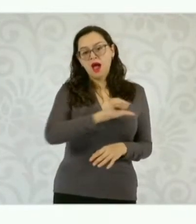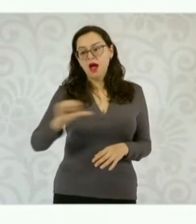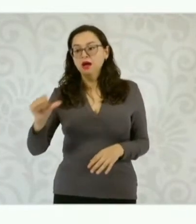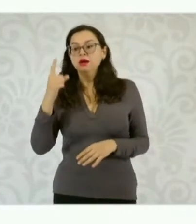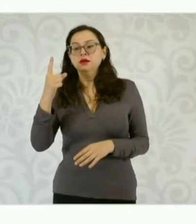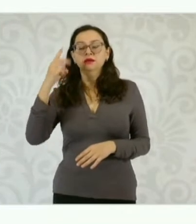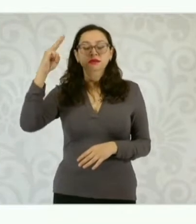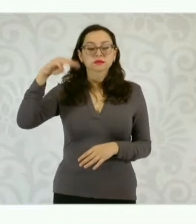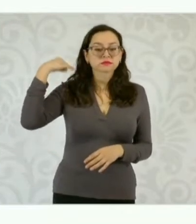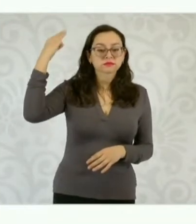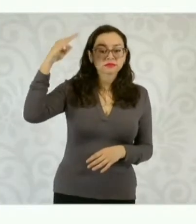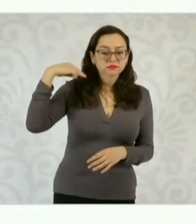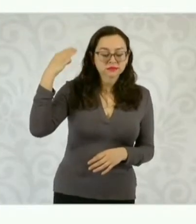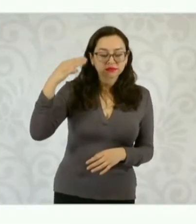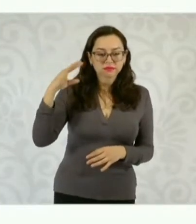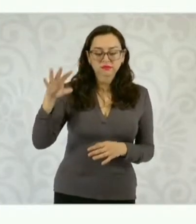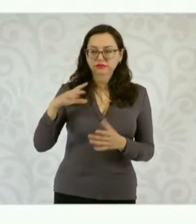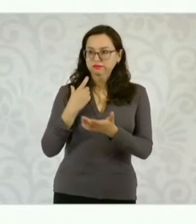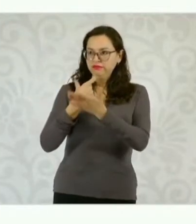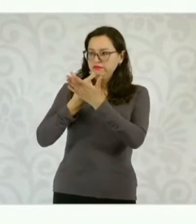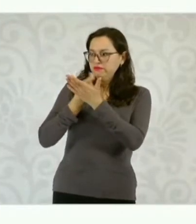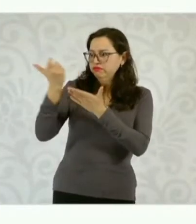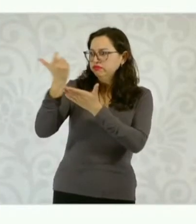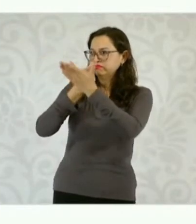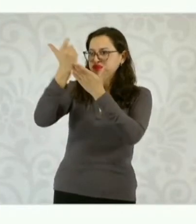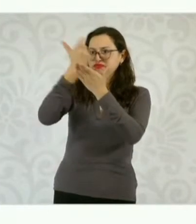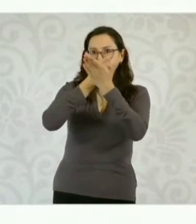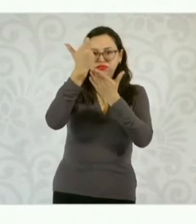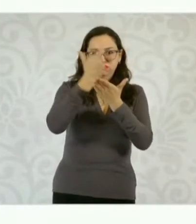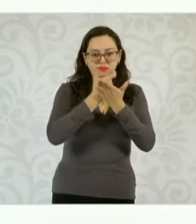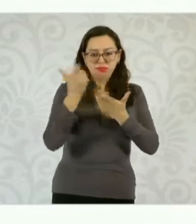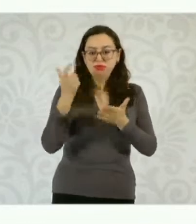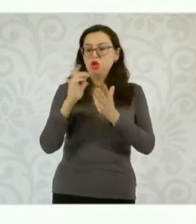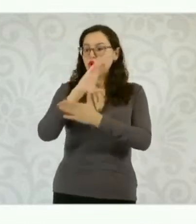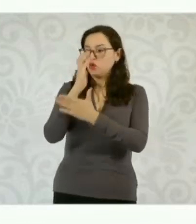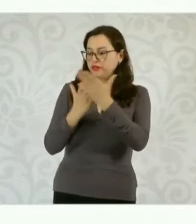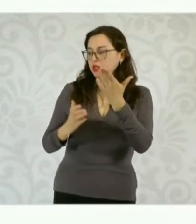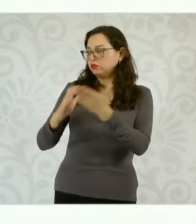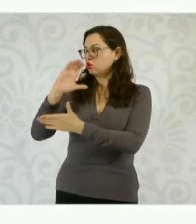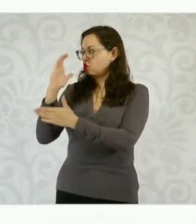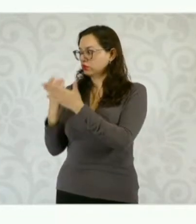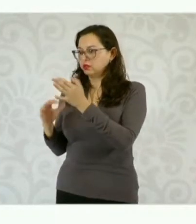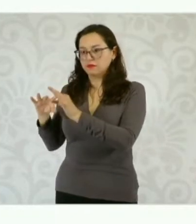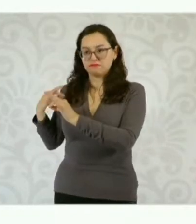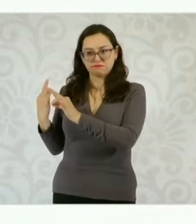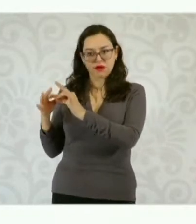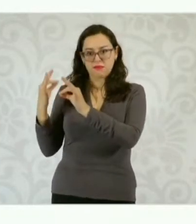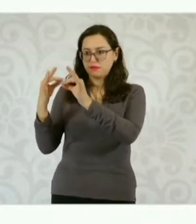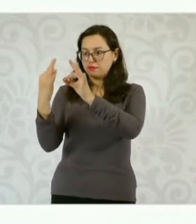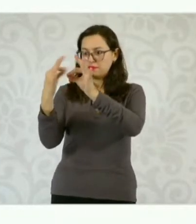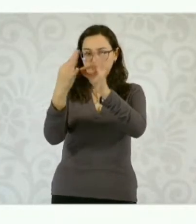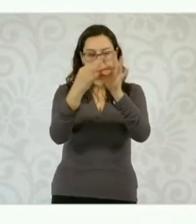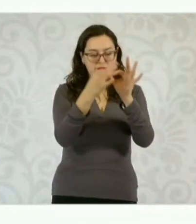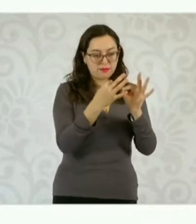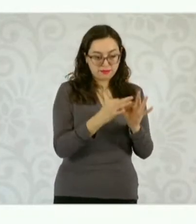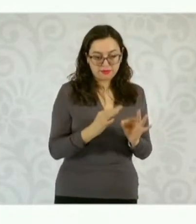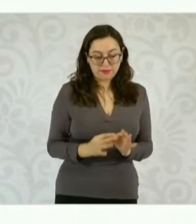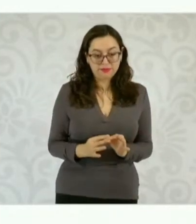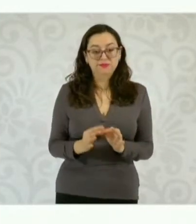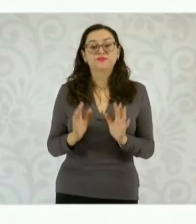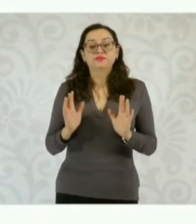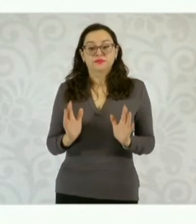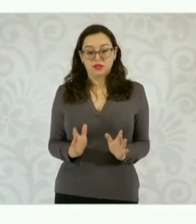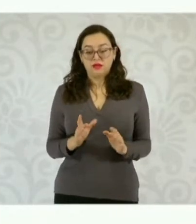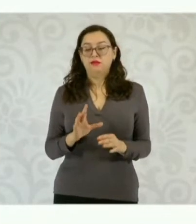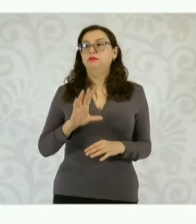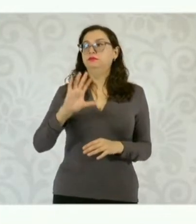en un par de semanas, estamos formalizando todos los contratos, es decir, haciendo ya contratos entre cada una de las 26 instituciones y cada